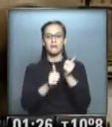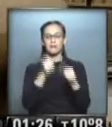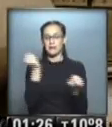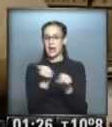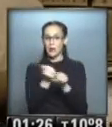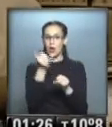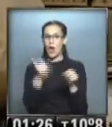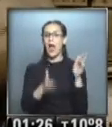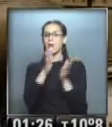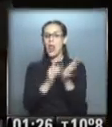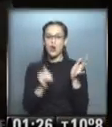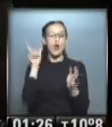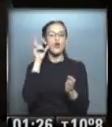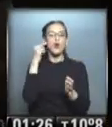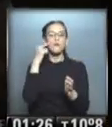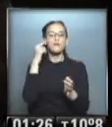blanco,